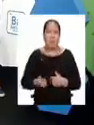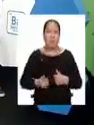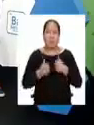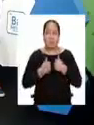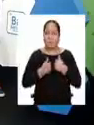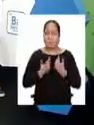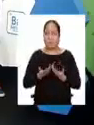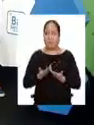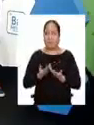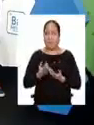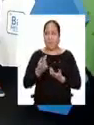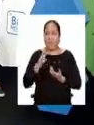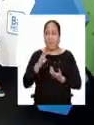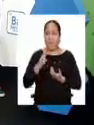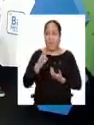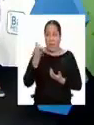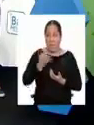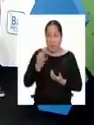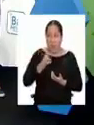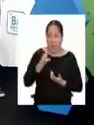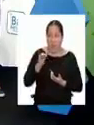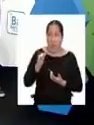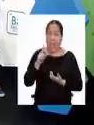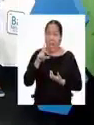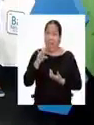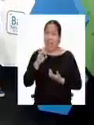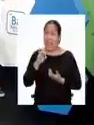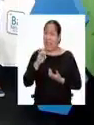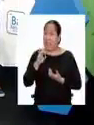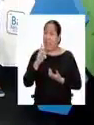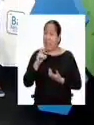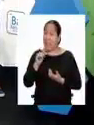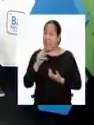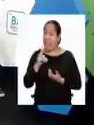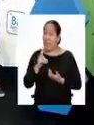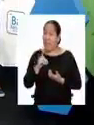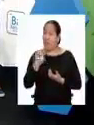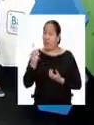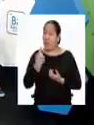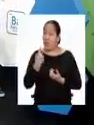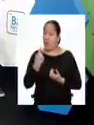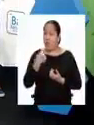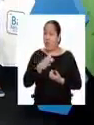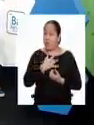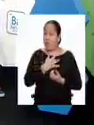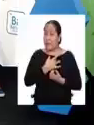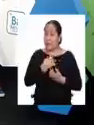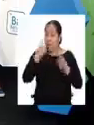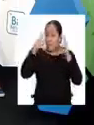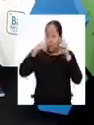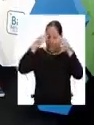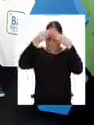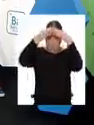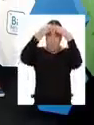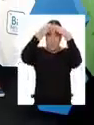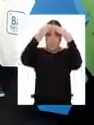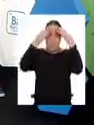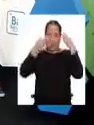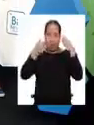la realidad no es nada más que lo que percibe nuestro cerebro. Y como sabes, los cerebros